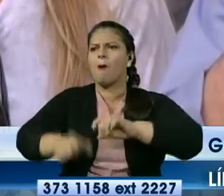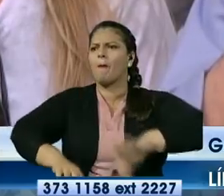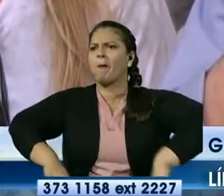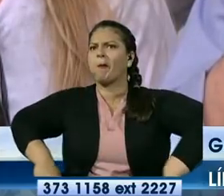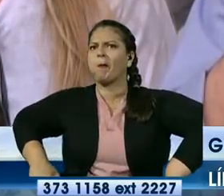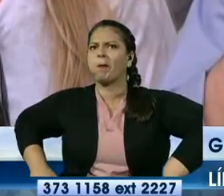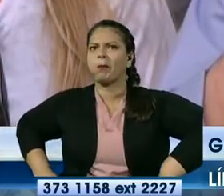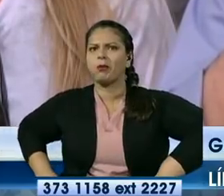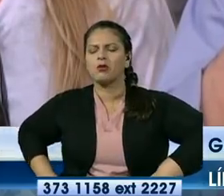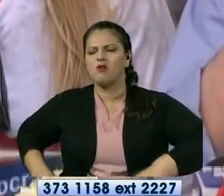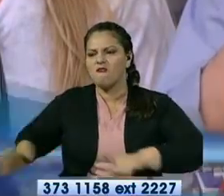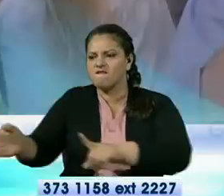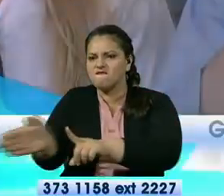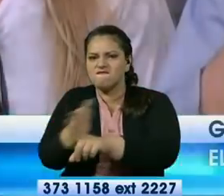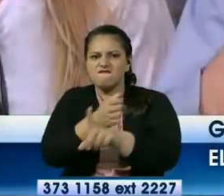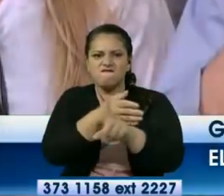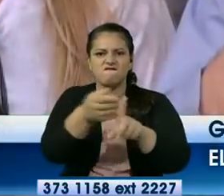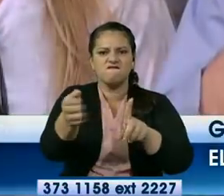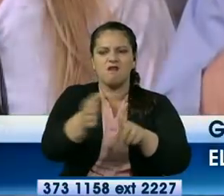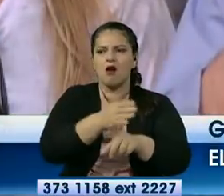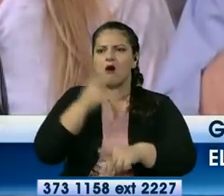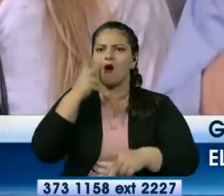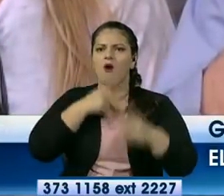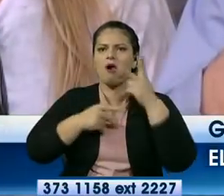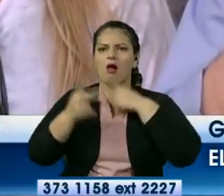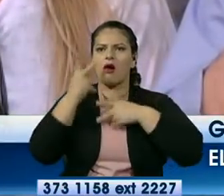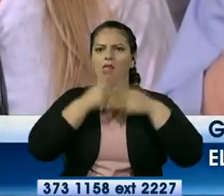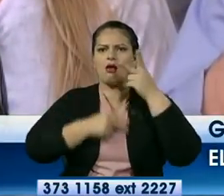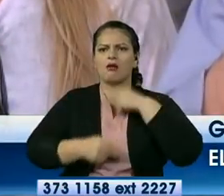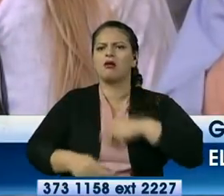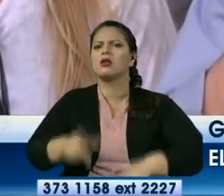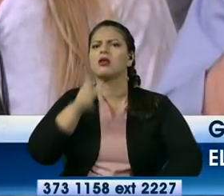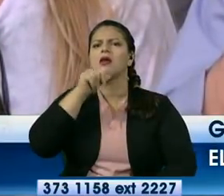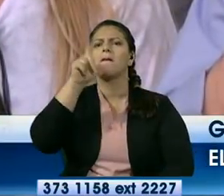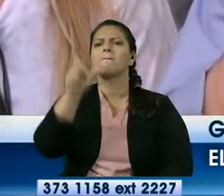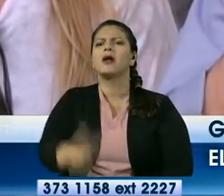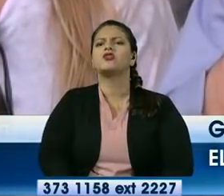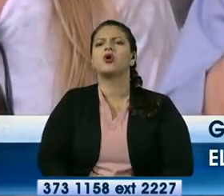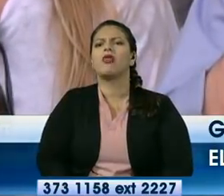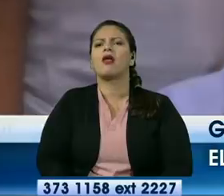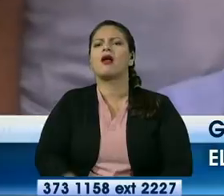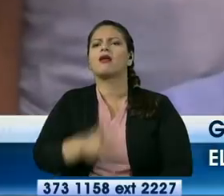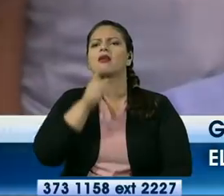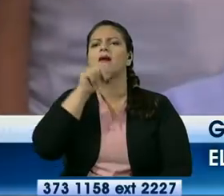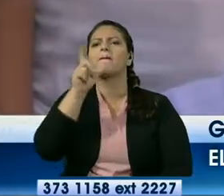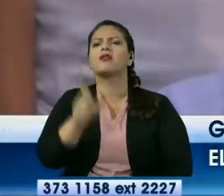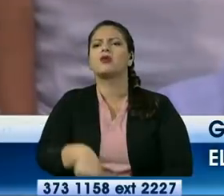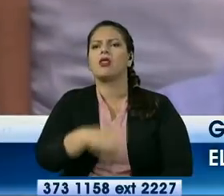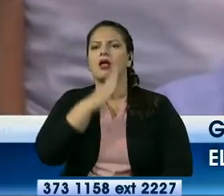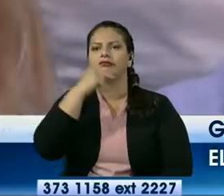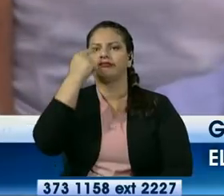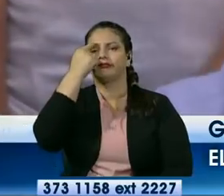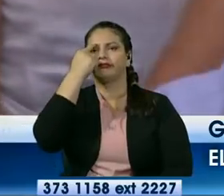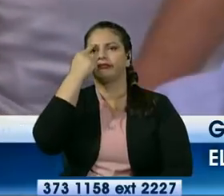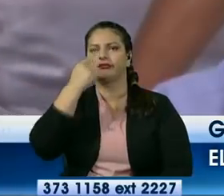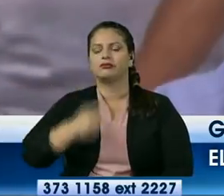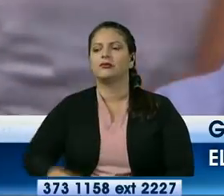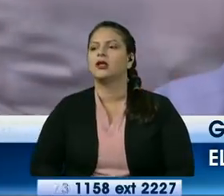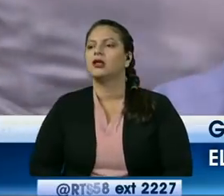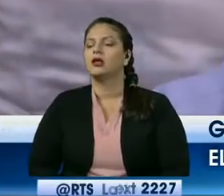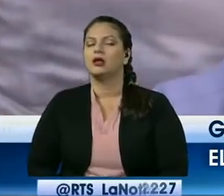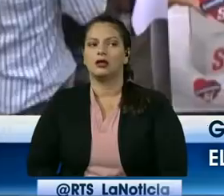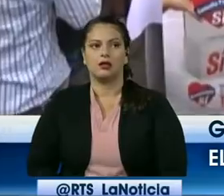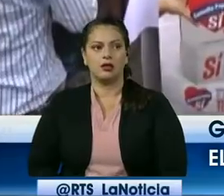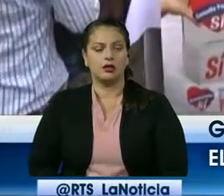mentiras. Si aquí hubo un gran mentiroso es del expresidente, no fuimos los ecuatorianos. Habló el por qué apoyar las